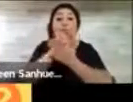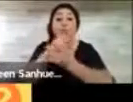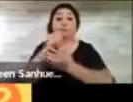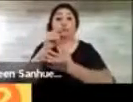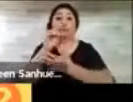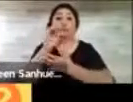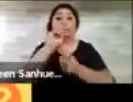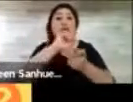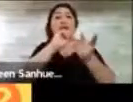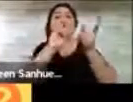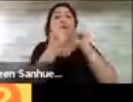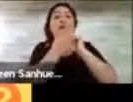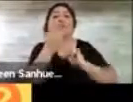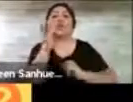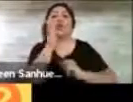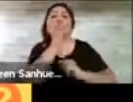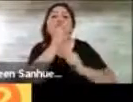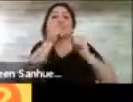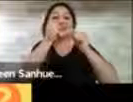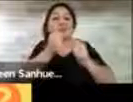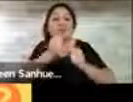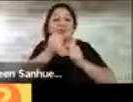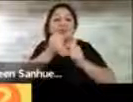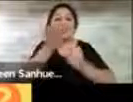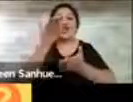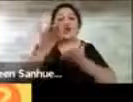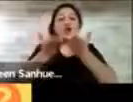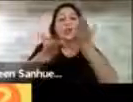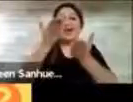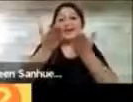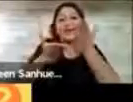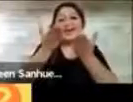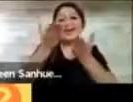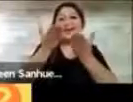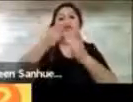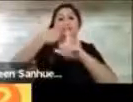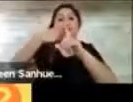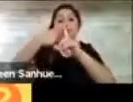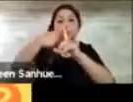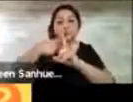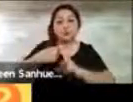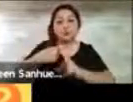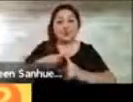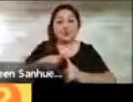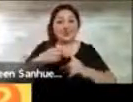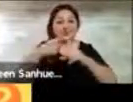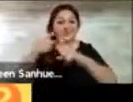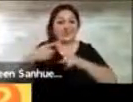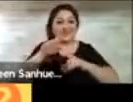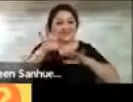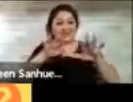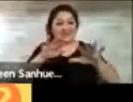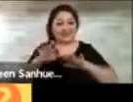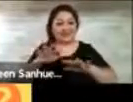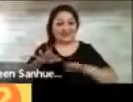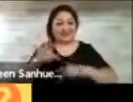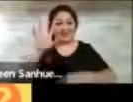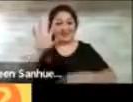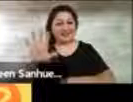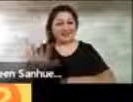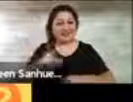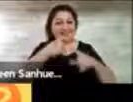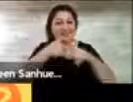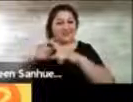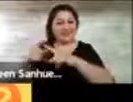niños se puedan hacer actividades de comparar, de sumar. Ayuda como a que los objetos tengan distintas características para ir haciendo